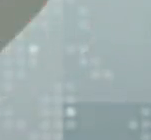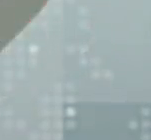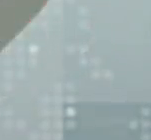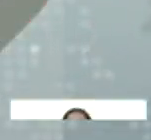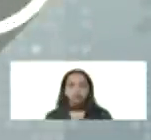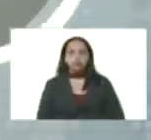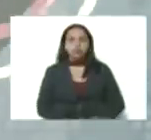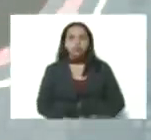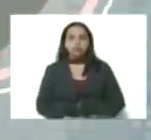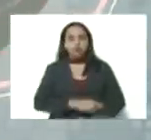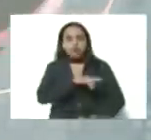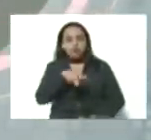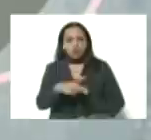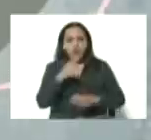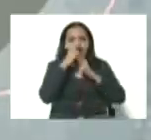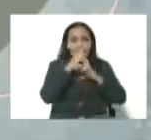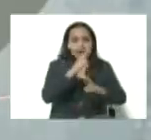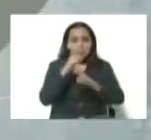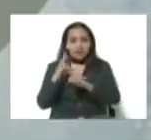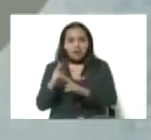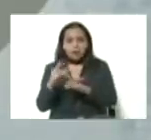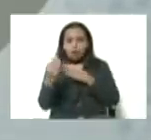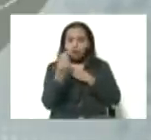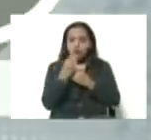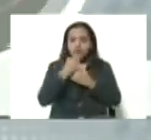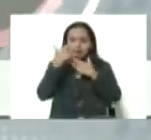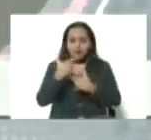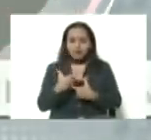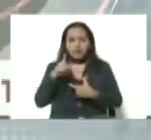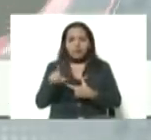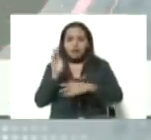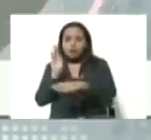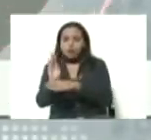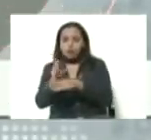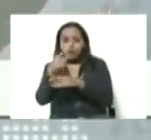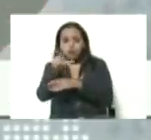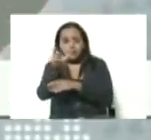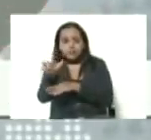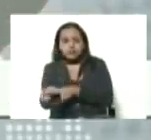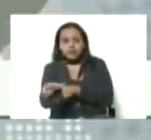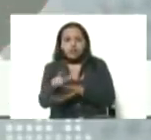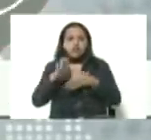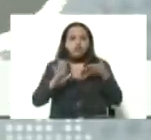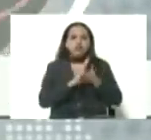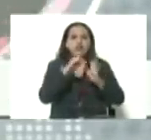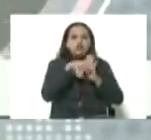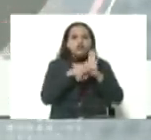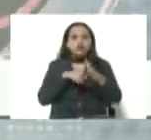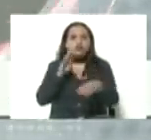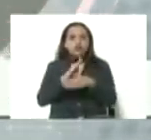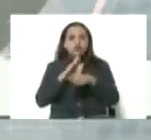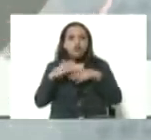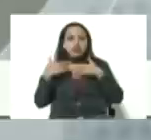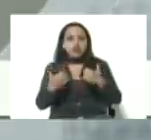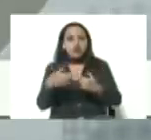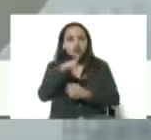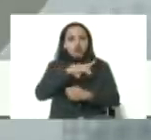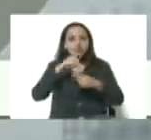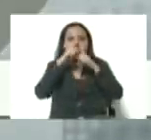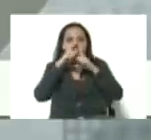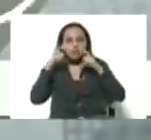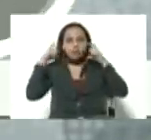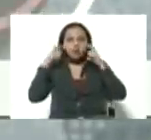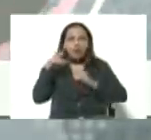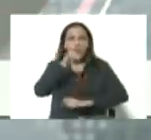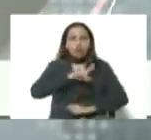cuidamos que hacemos cuidar las normas de seguridad sanitaria el uso del tapabocas el